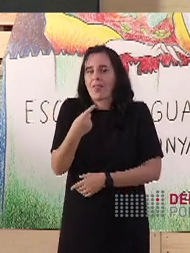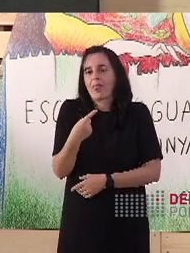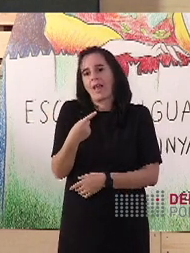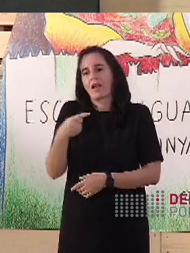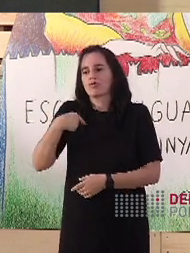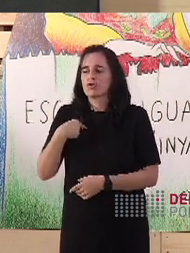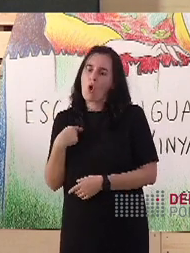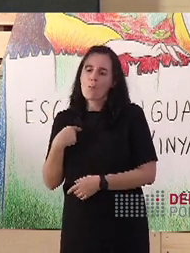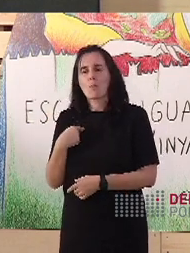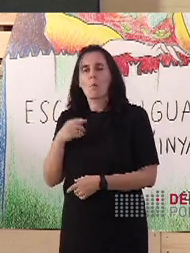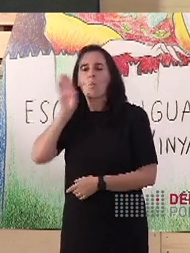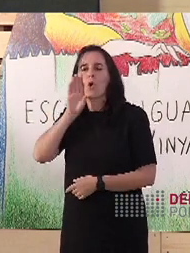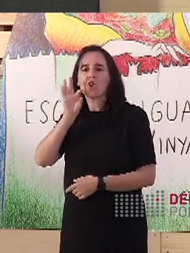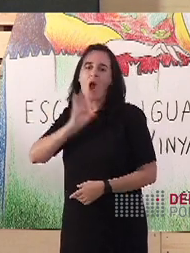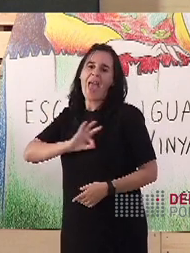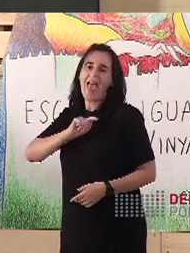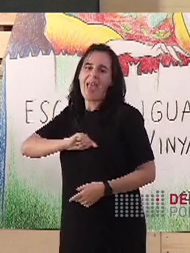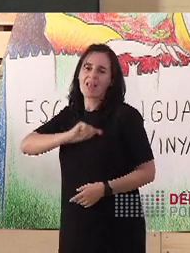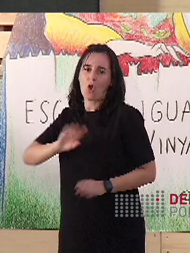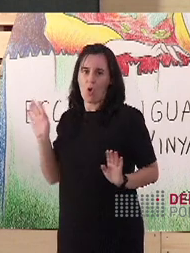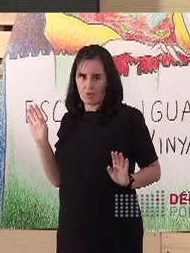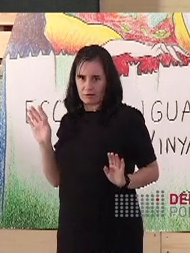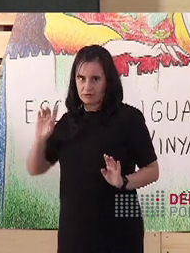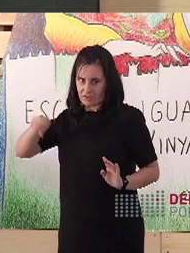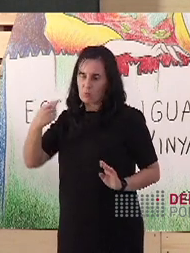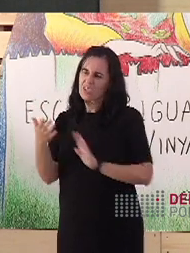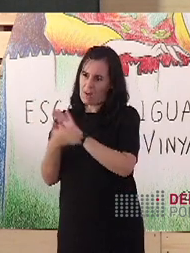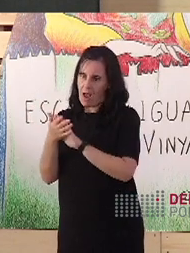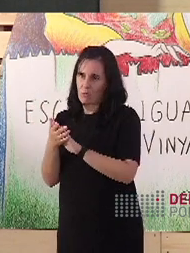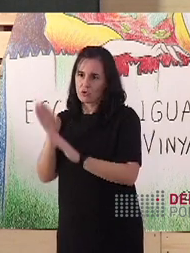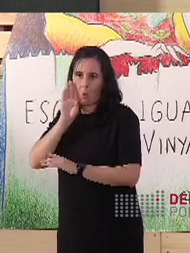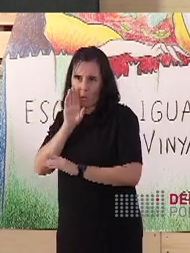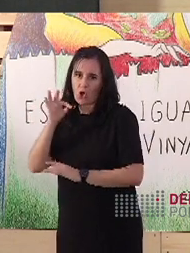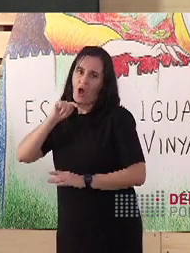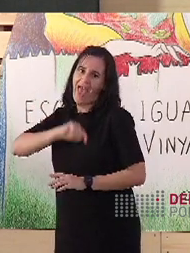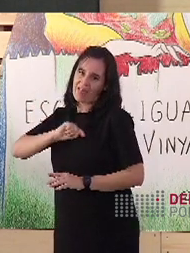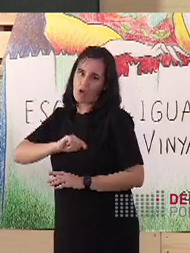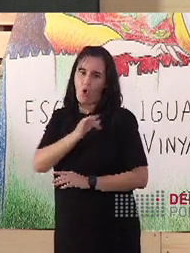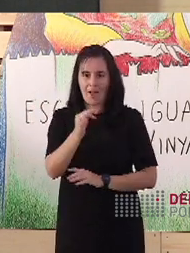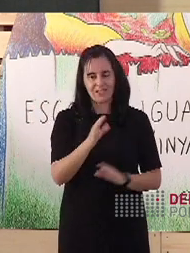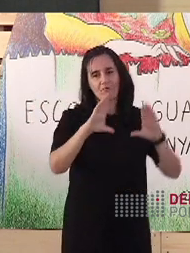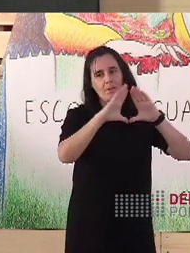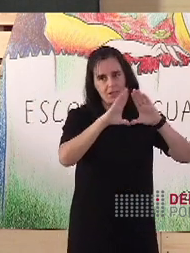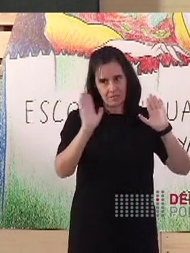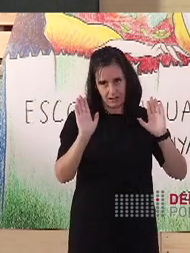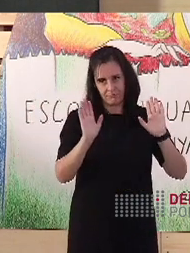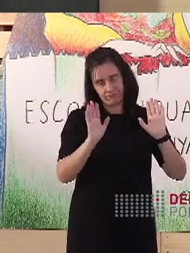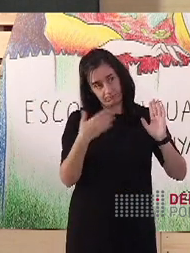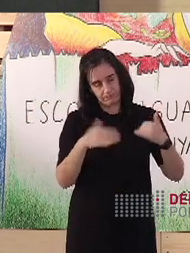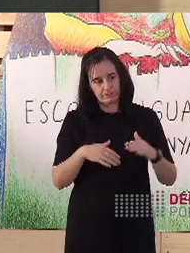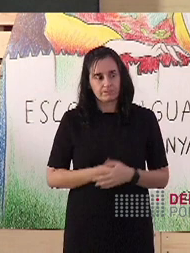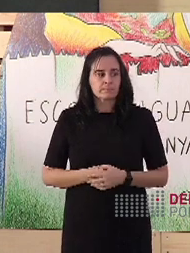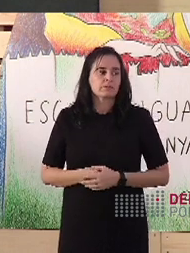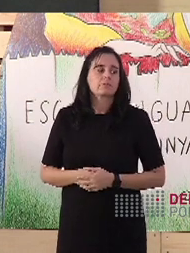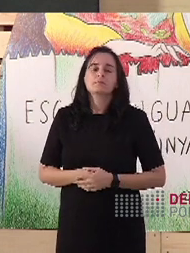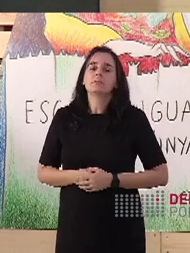él hace porno ético. Después vamos a hablar del porno ético y del porno feminista, que nos gusta mucho a nosotras eso. Y después